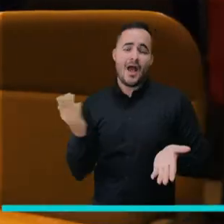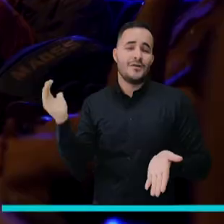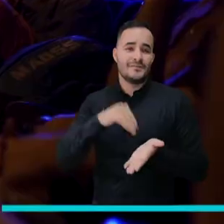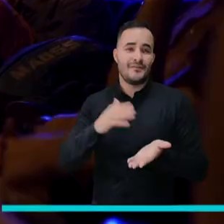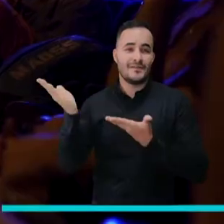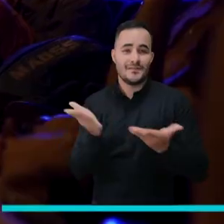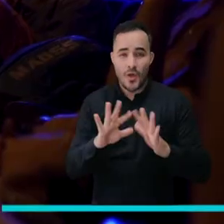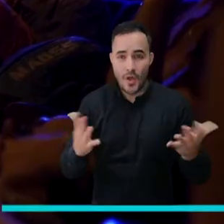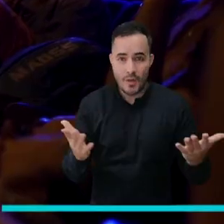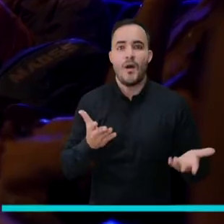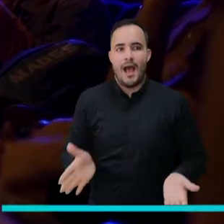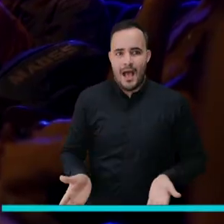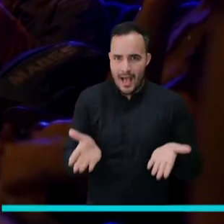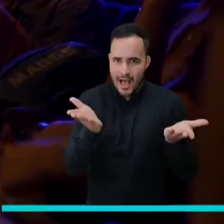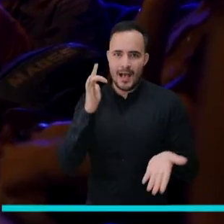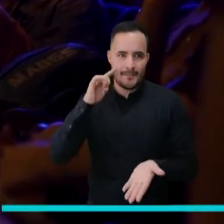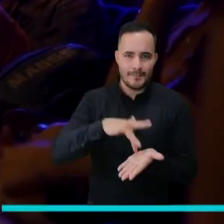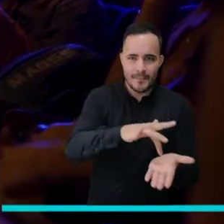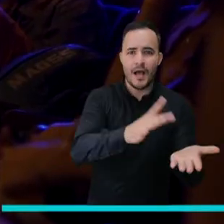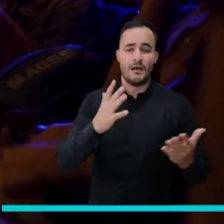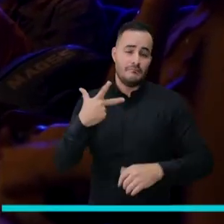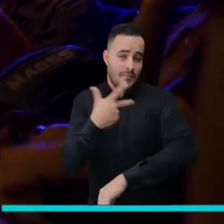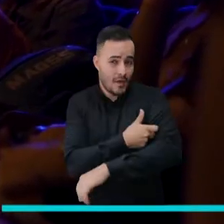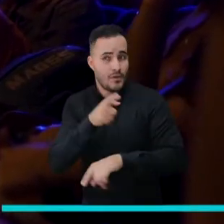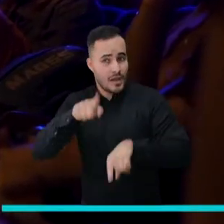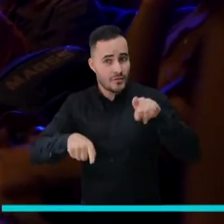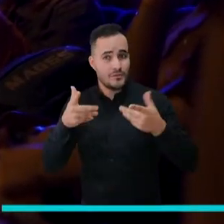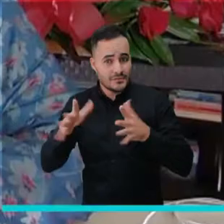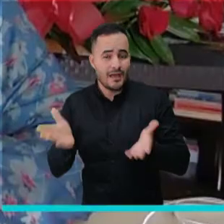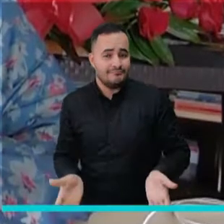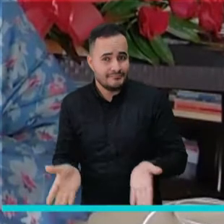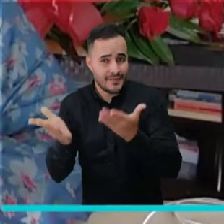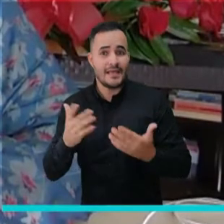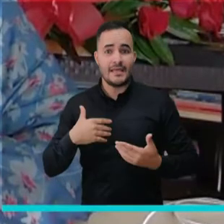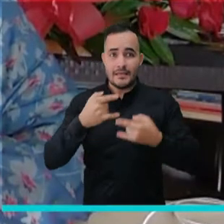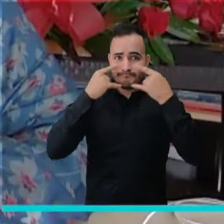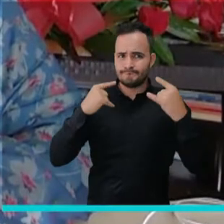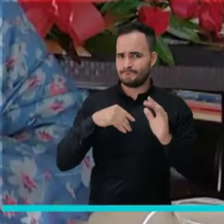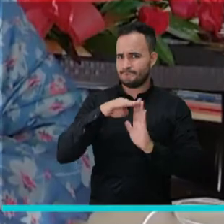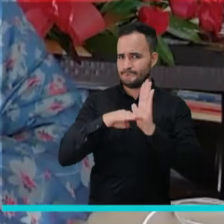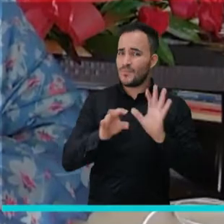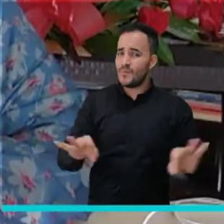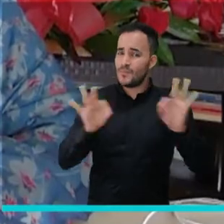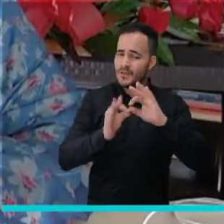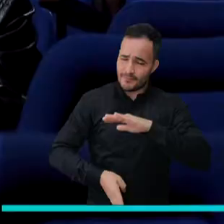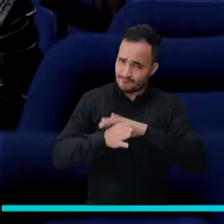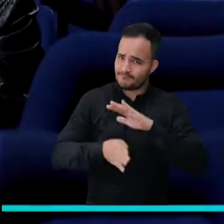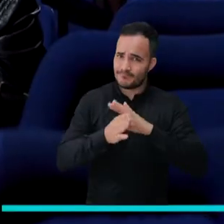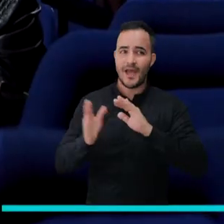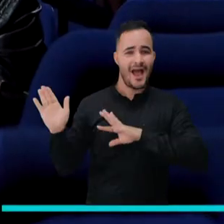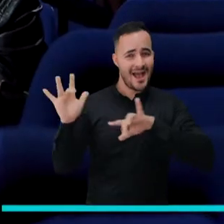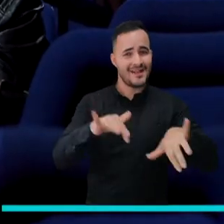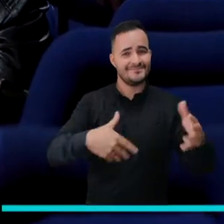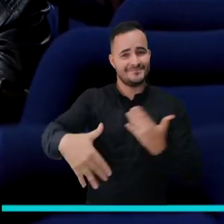que se cuiden muchísimo, que vayan a la vacuna los que pueden y que sigan realmente teniendo todos los cuidados de bioseguridad.